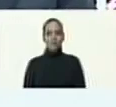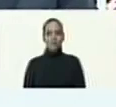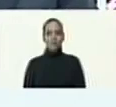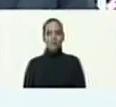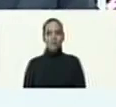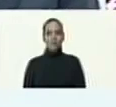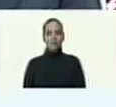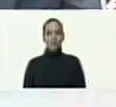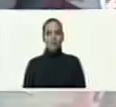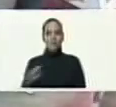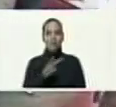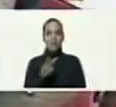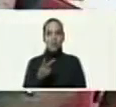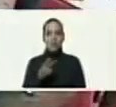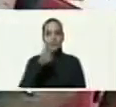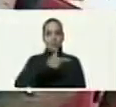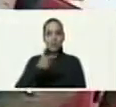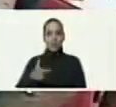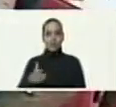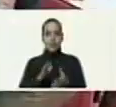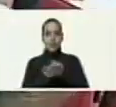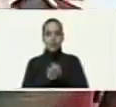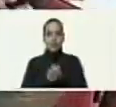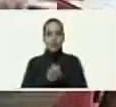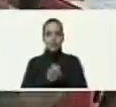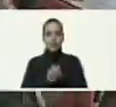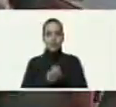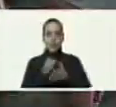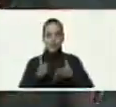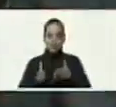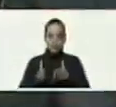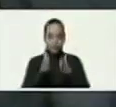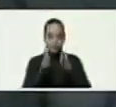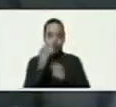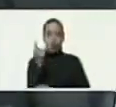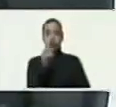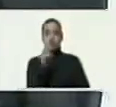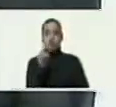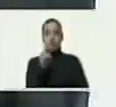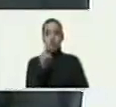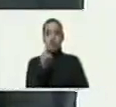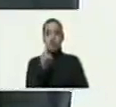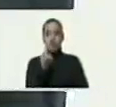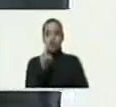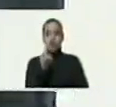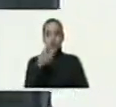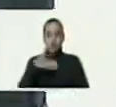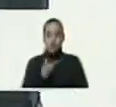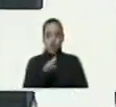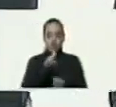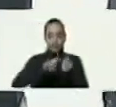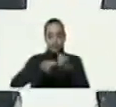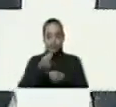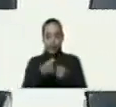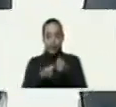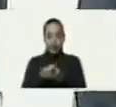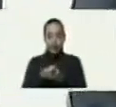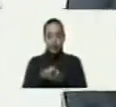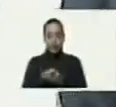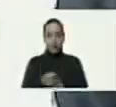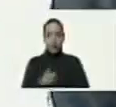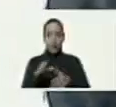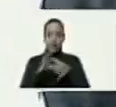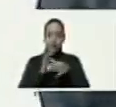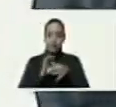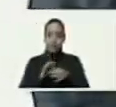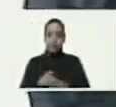Señoras, señores y amigos, la cinta y la ruta no solo es un camino hacia el comercio y la economía, sino también un